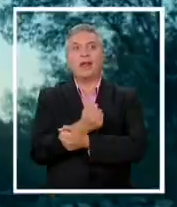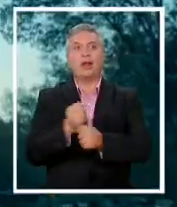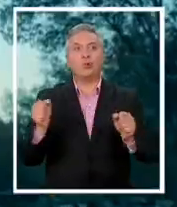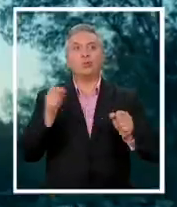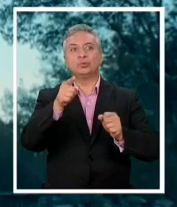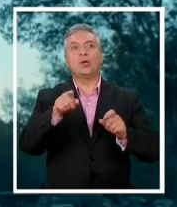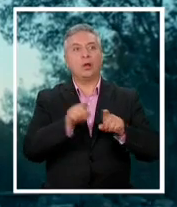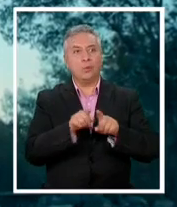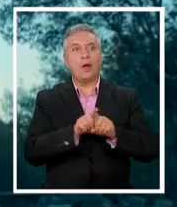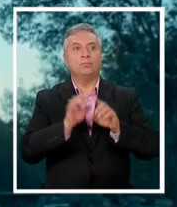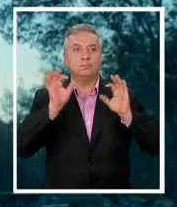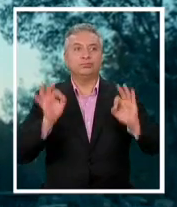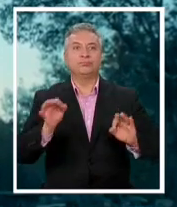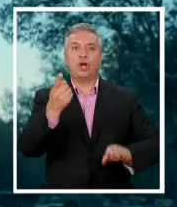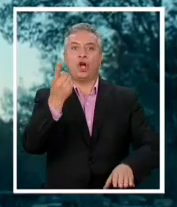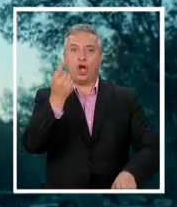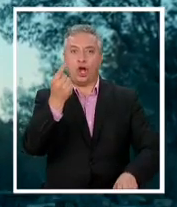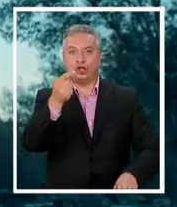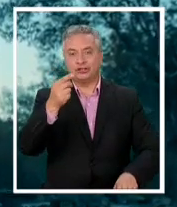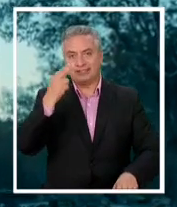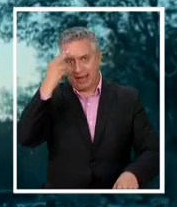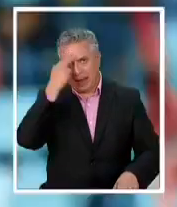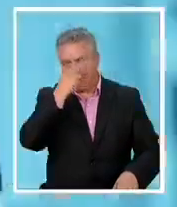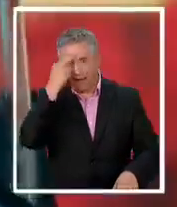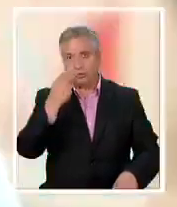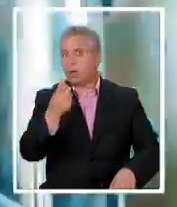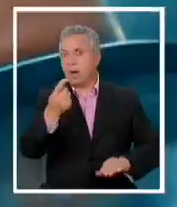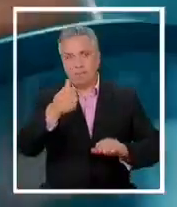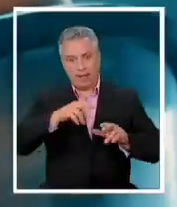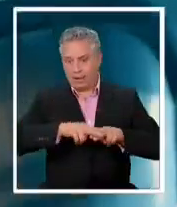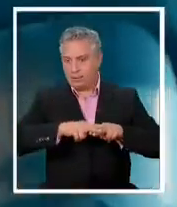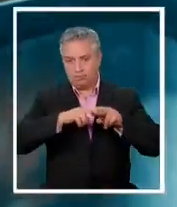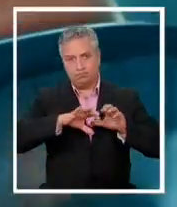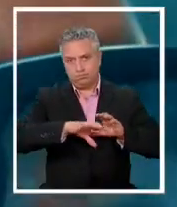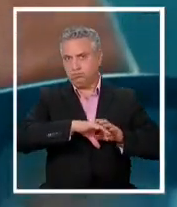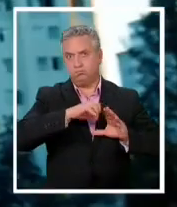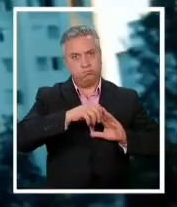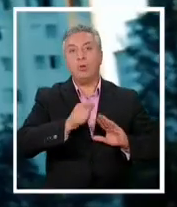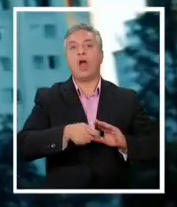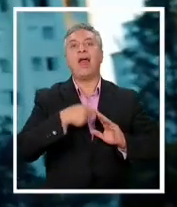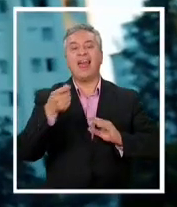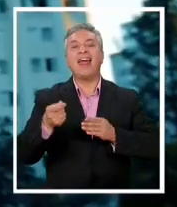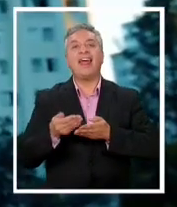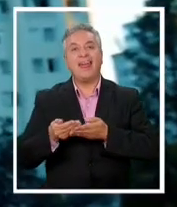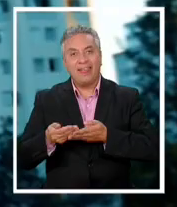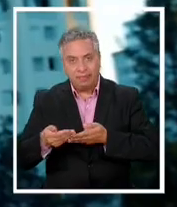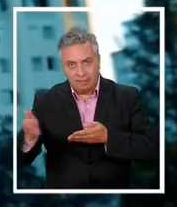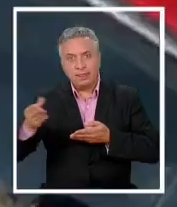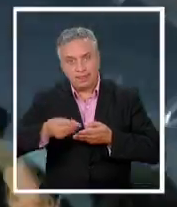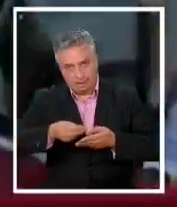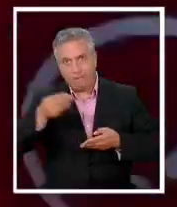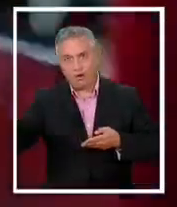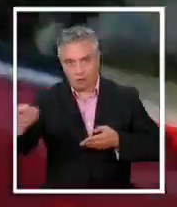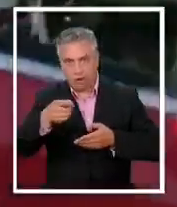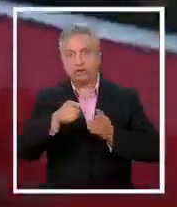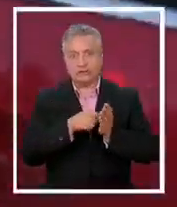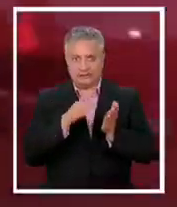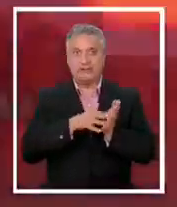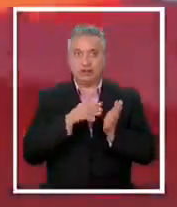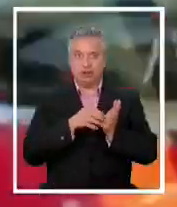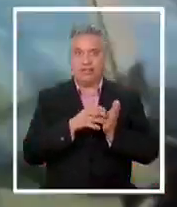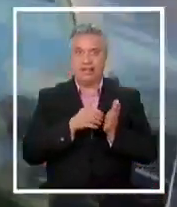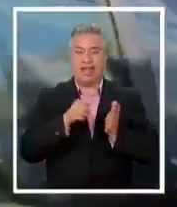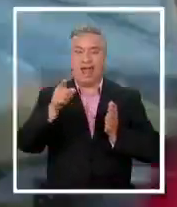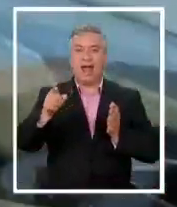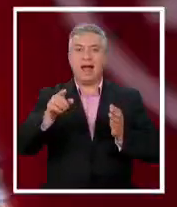recordemos que esto se materializó el 11 de marzo. Se devolvió la remuneración que se había depositado a sus cuentas, lo devolvió a través de la Tesorería